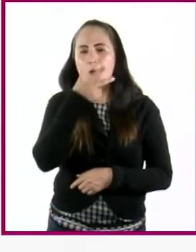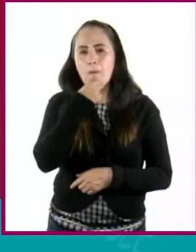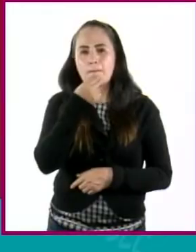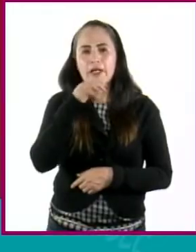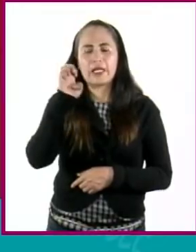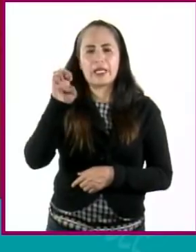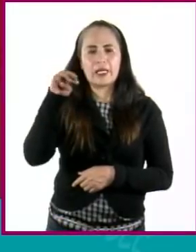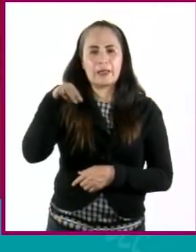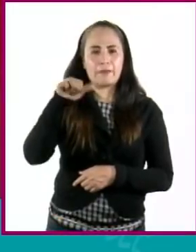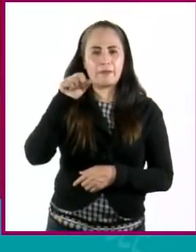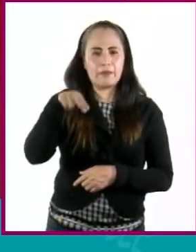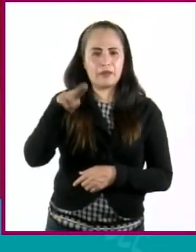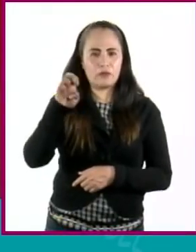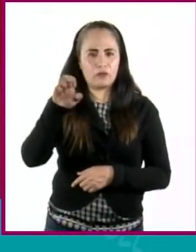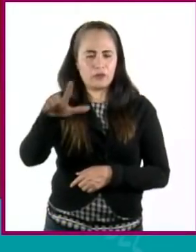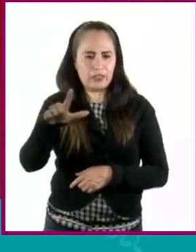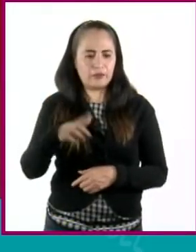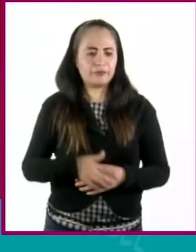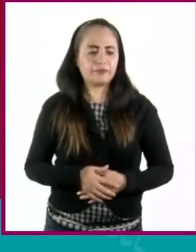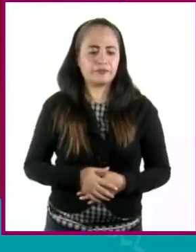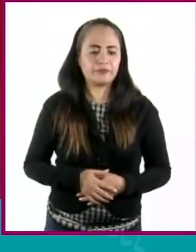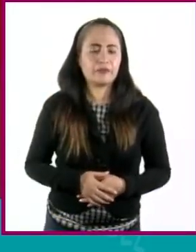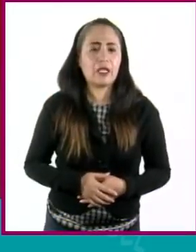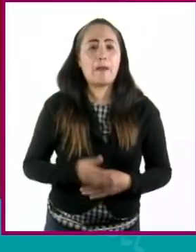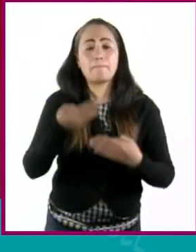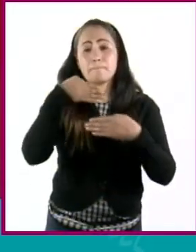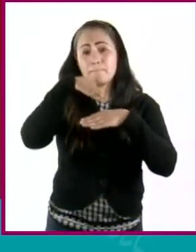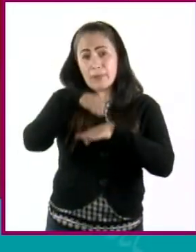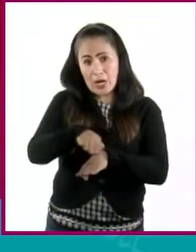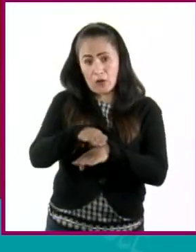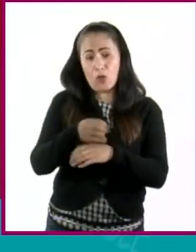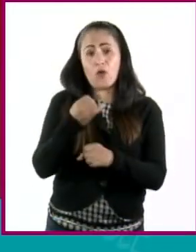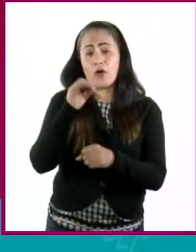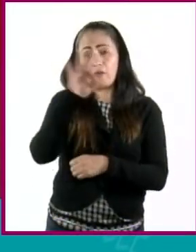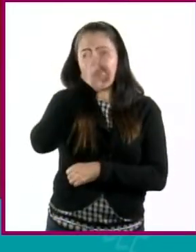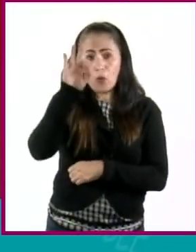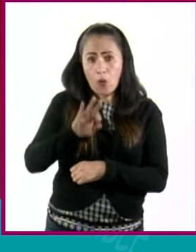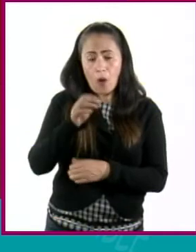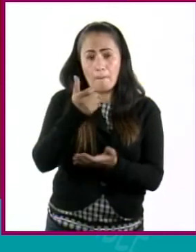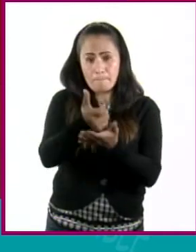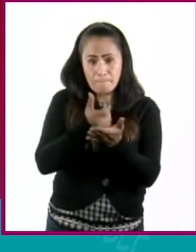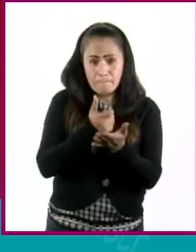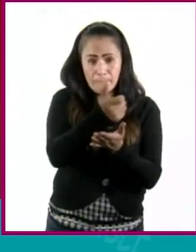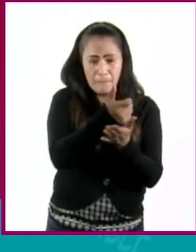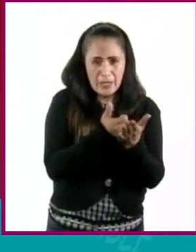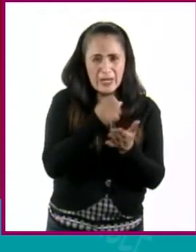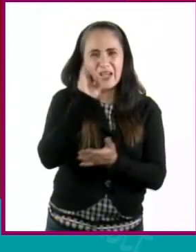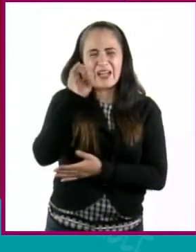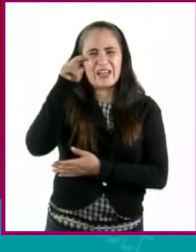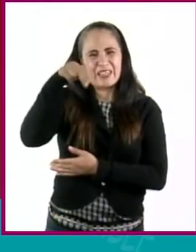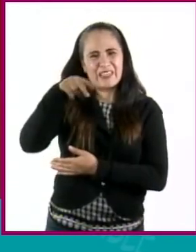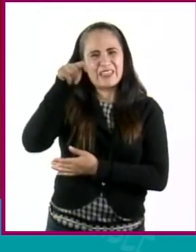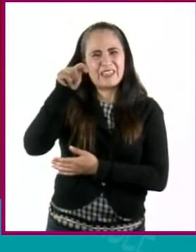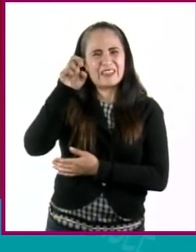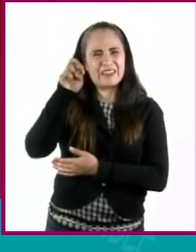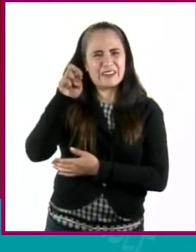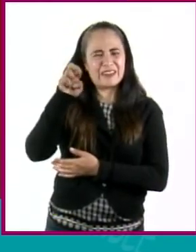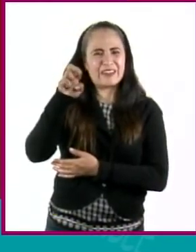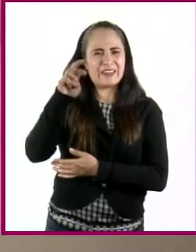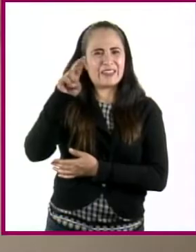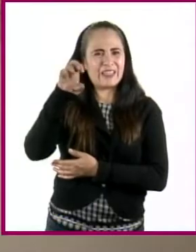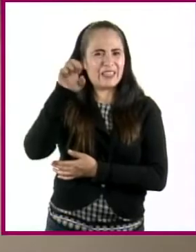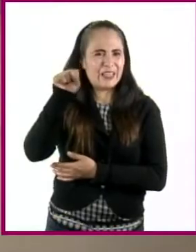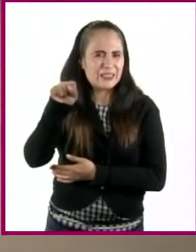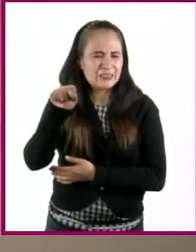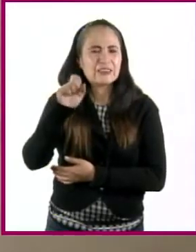La razón por la que una institución financiera cobra intereses, creo que en particular tenemos que entender el concepto de interés en un ejemplo